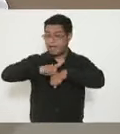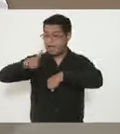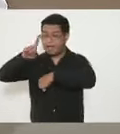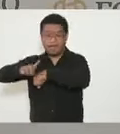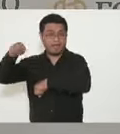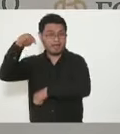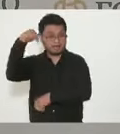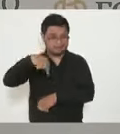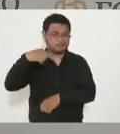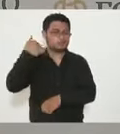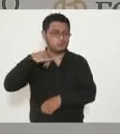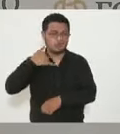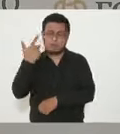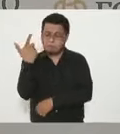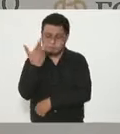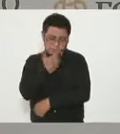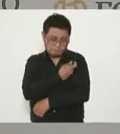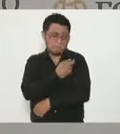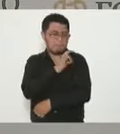Yucatán. Ya